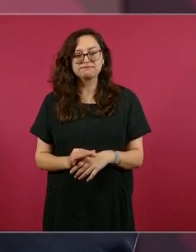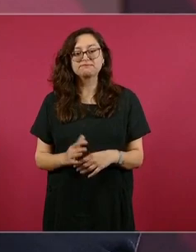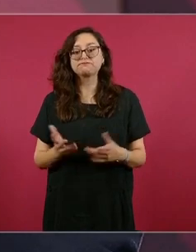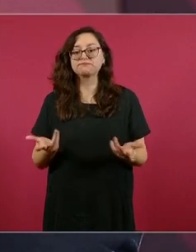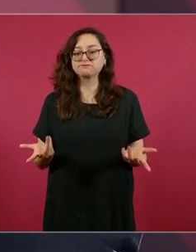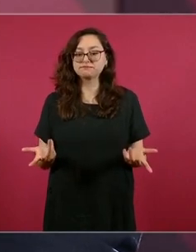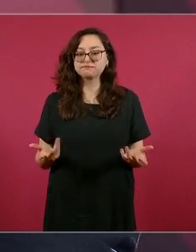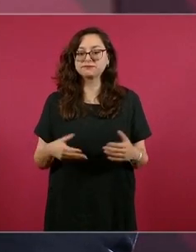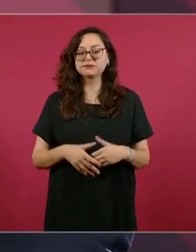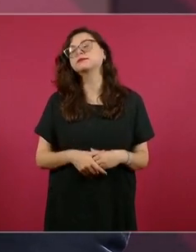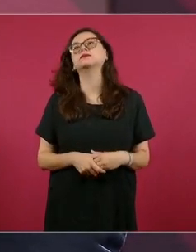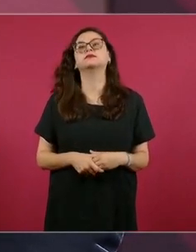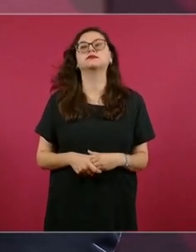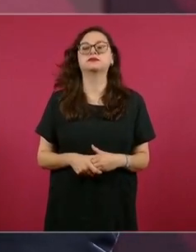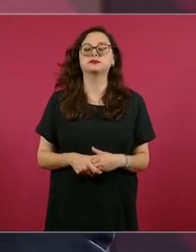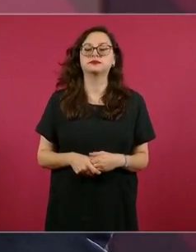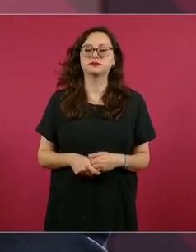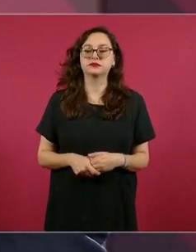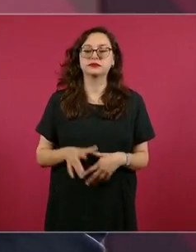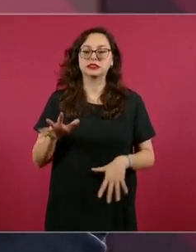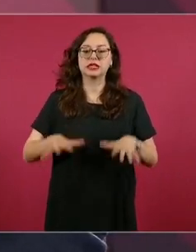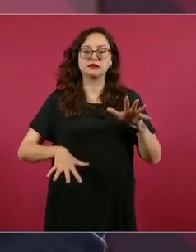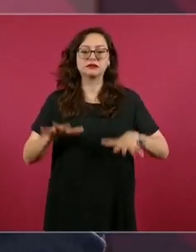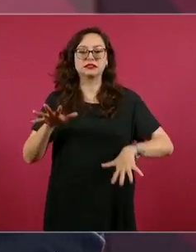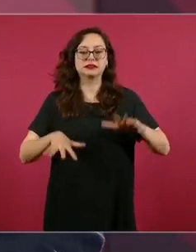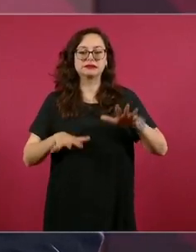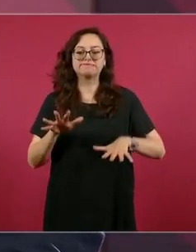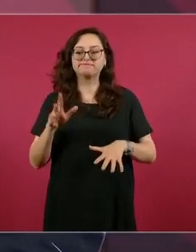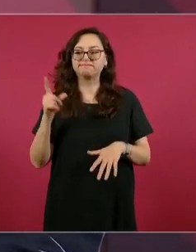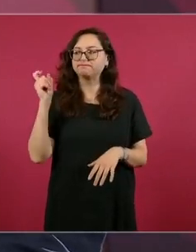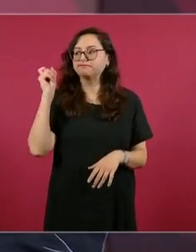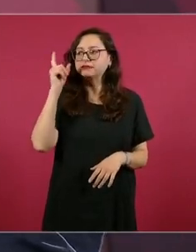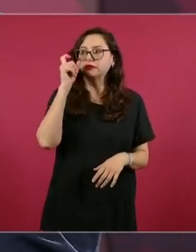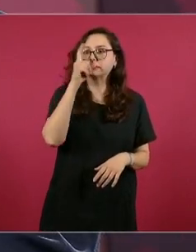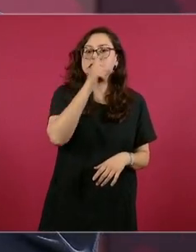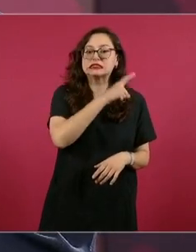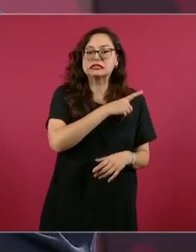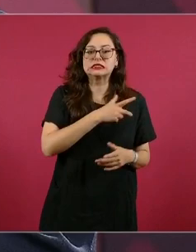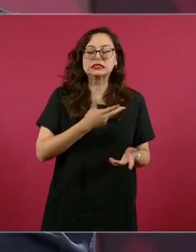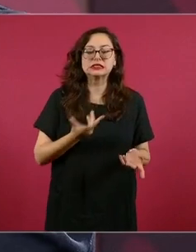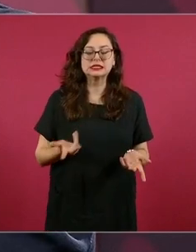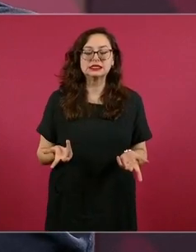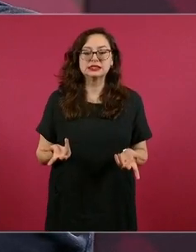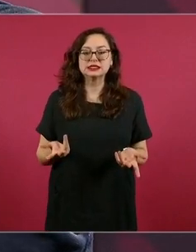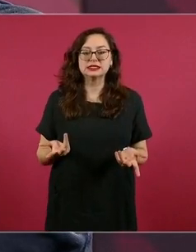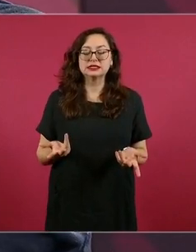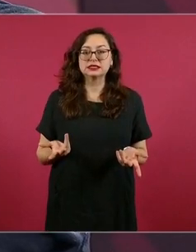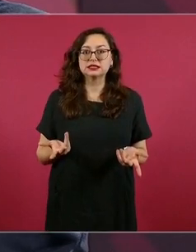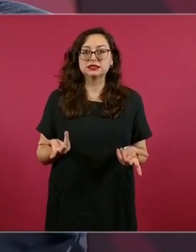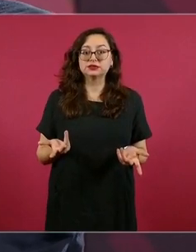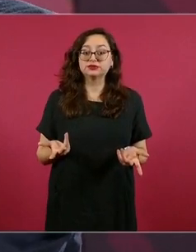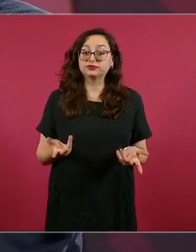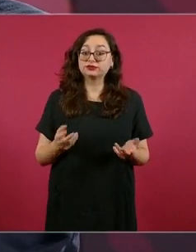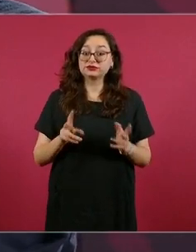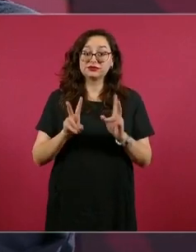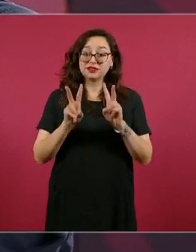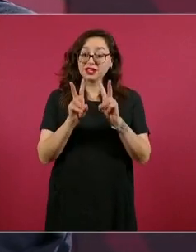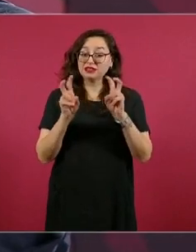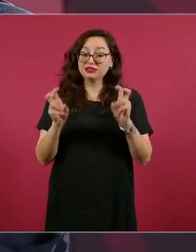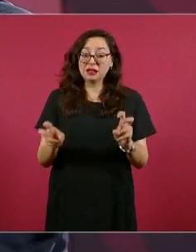Hay cosas pues muy difíciles, por ejemplo, todo lo que tiene que ver con la